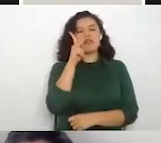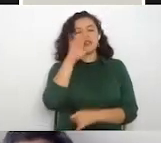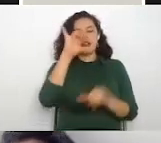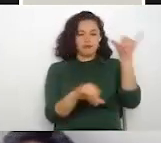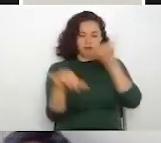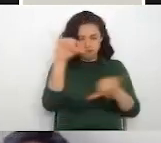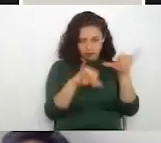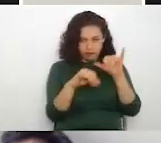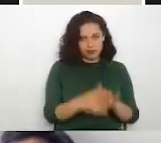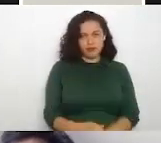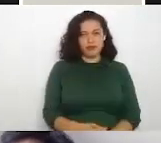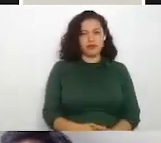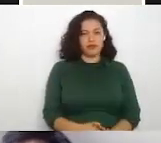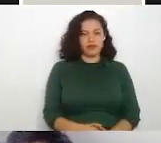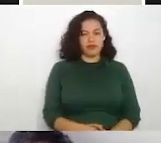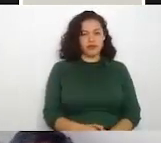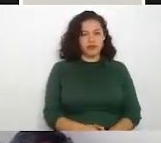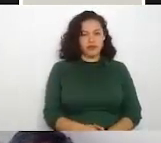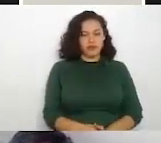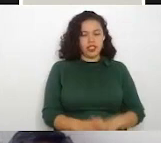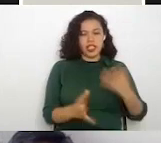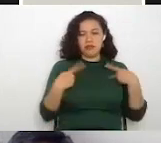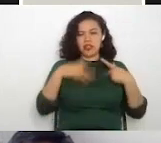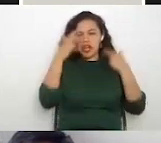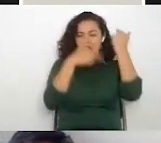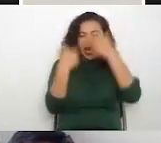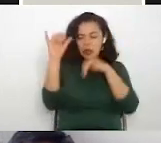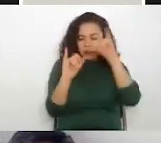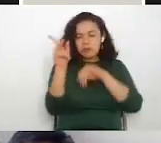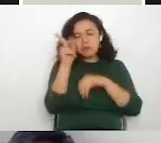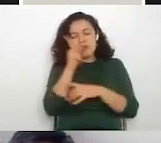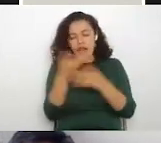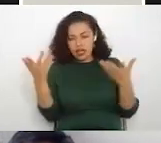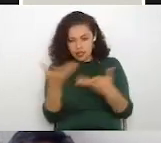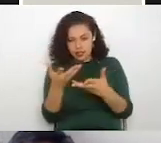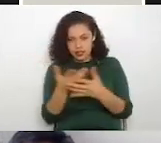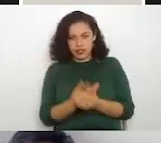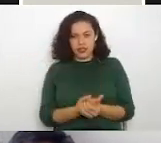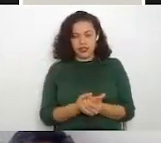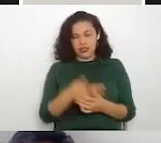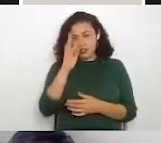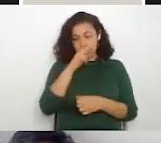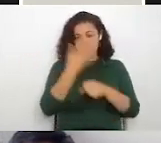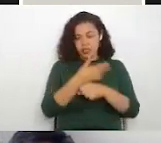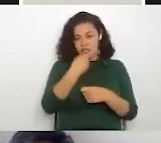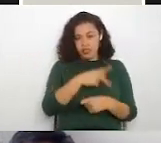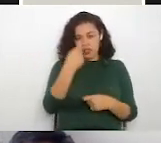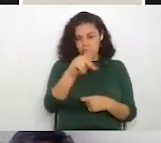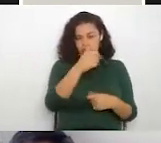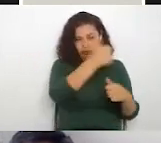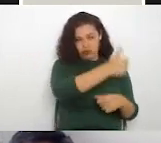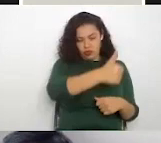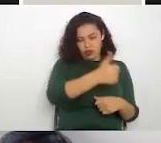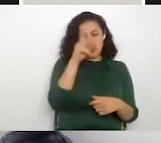laboratorio, pues son los analistas quienes hacen la prueba y ellos son, digamos, los responsables de cada uno de los ensayos